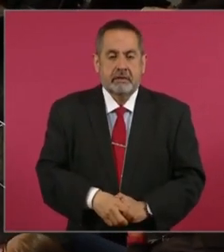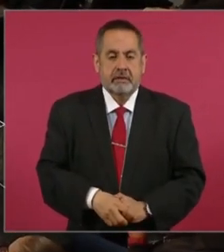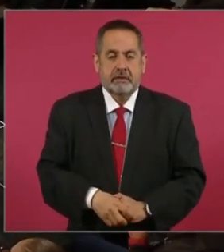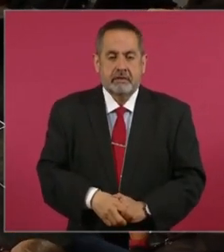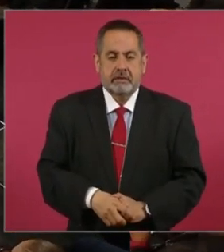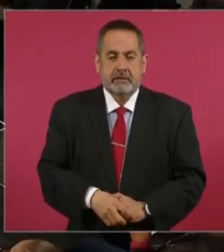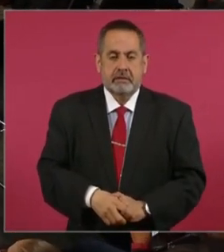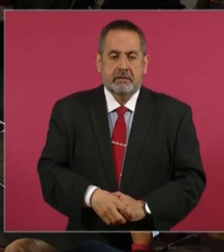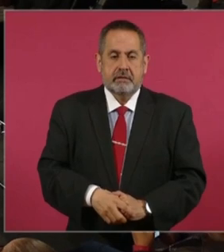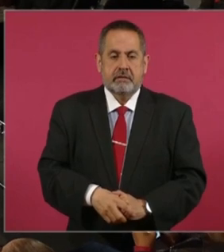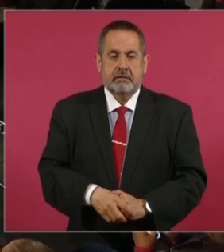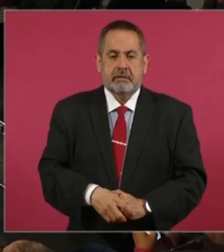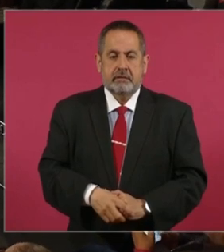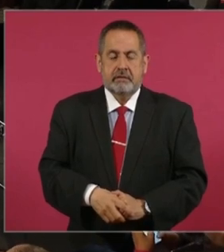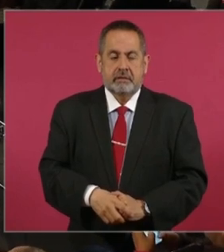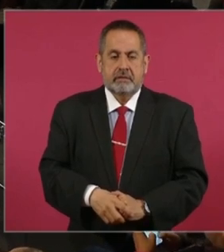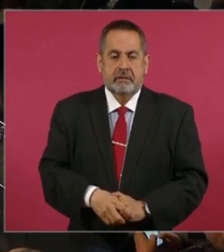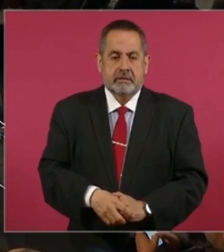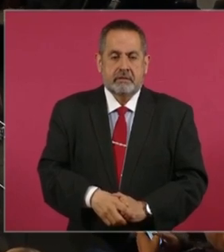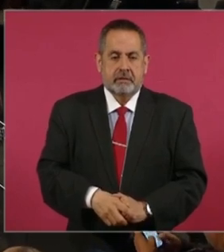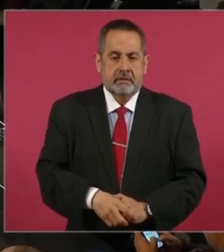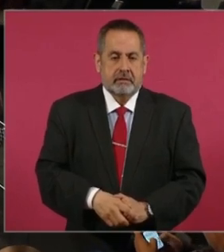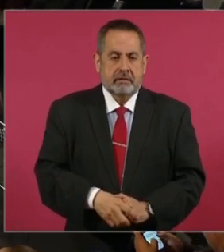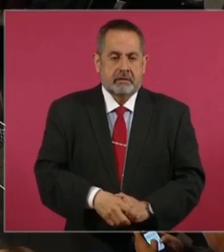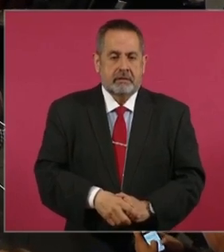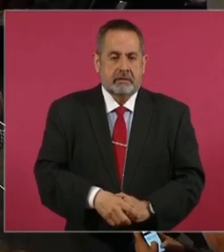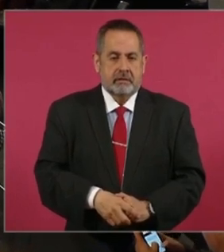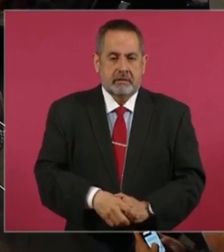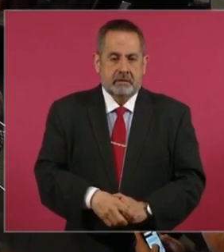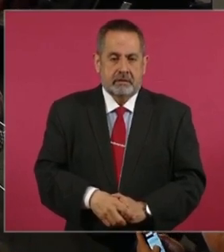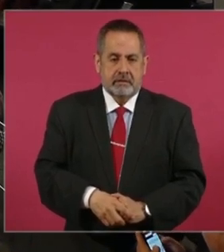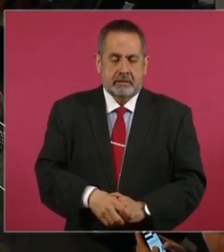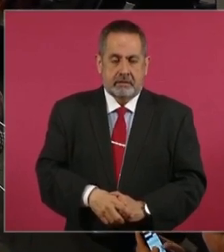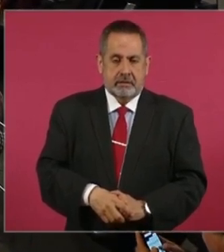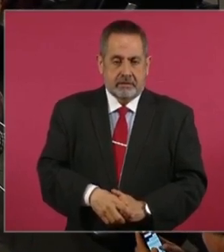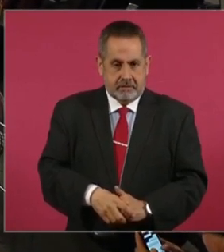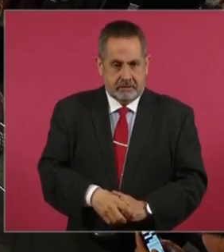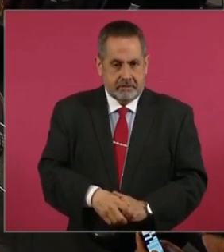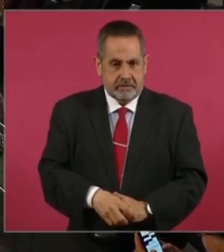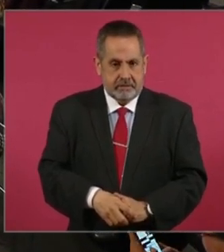Los principios de la educación. Está en el tercero,